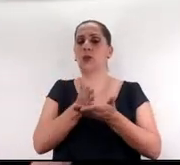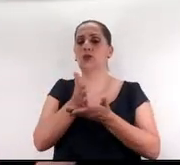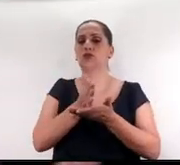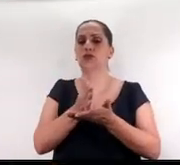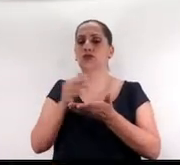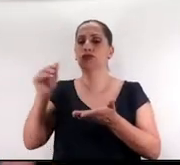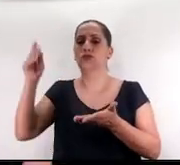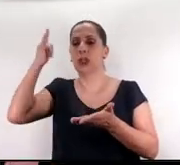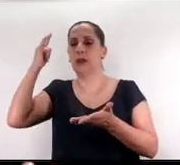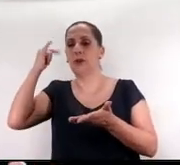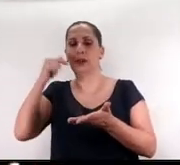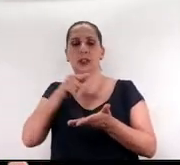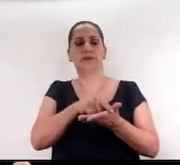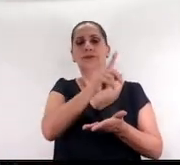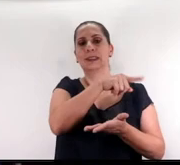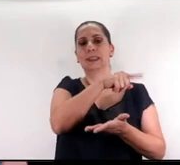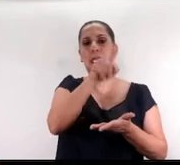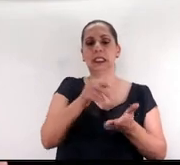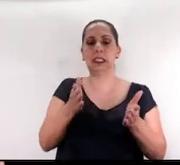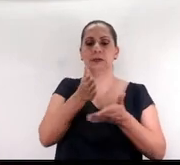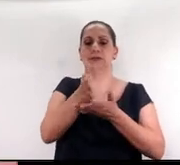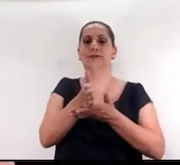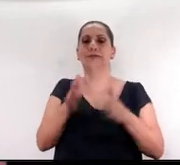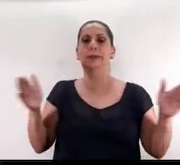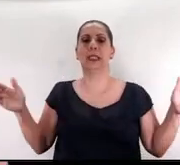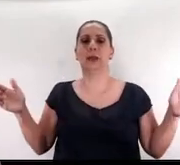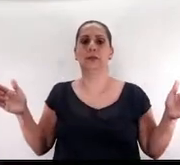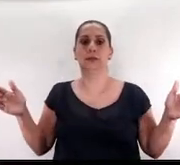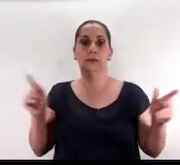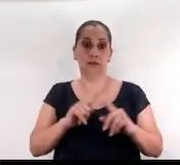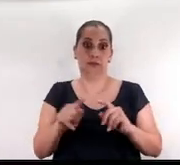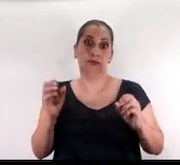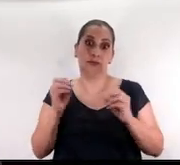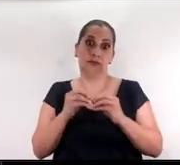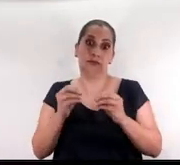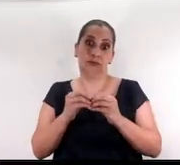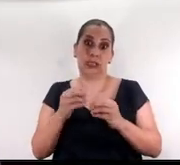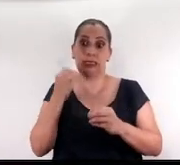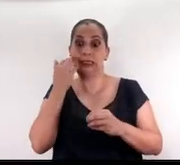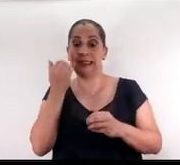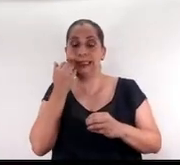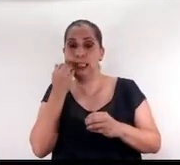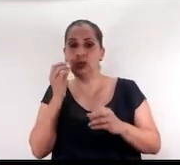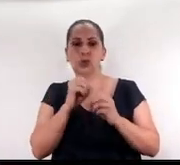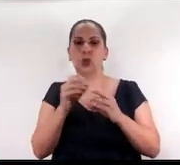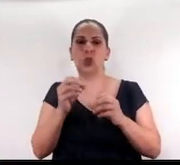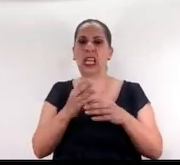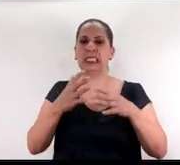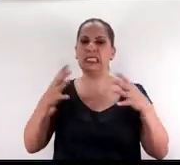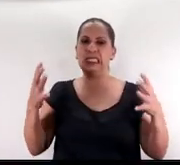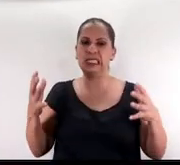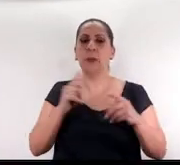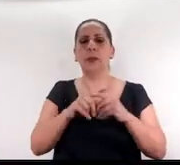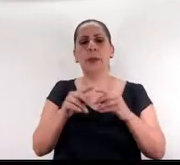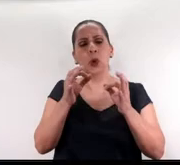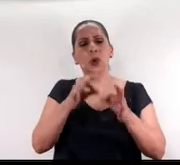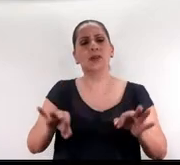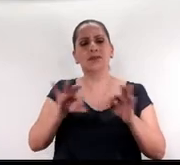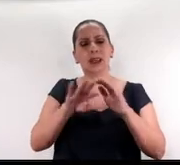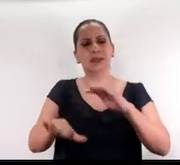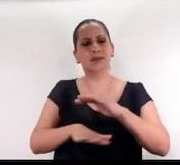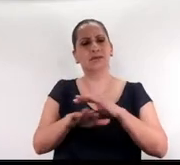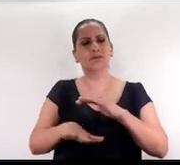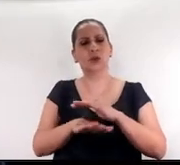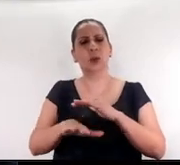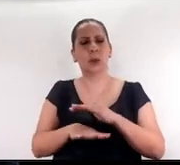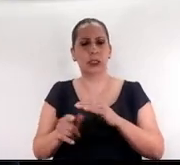Planes reguladores, pero mucho más sencillos y mucho menos incisivos, y más o menos que se decanten por lo fundamental,